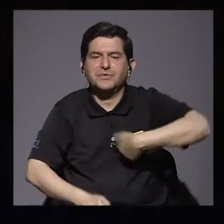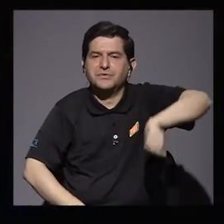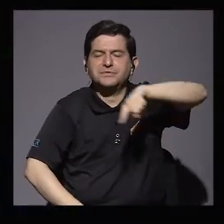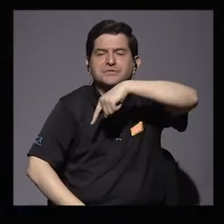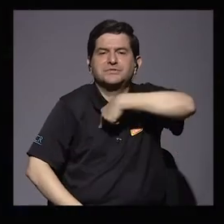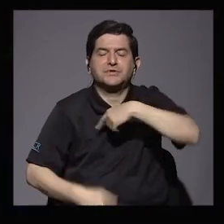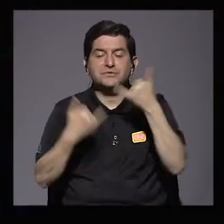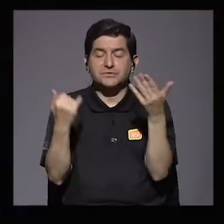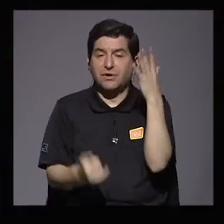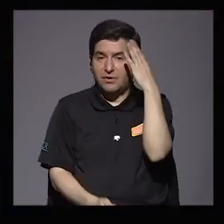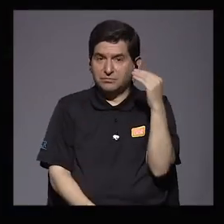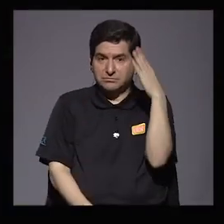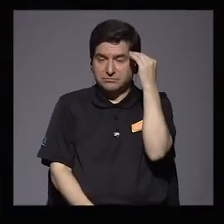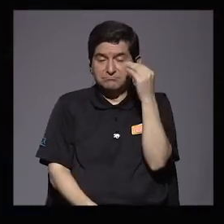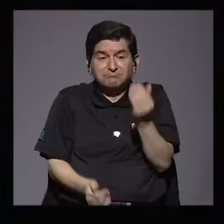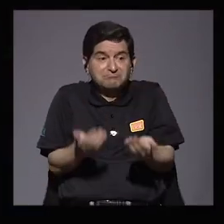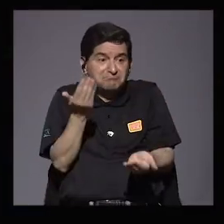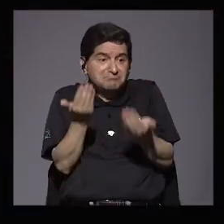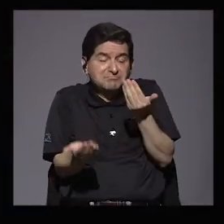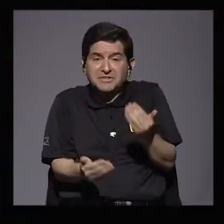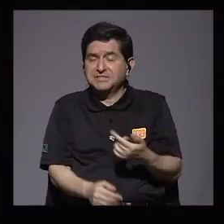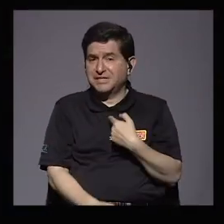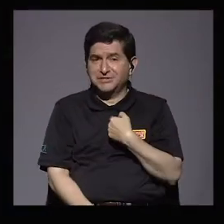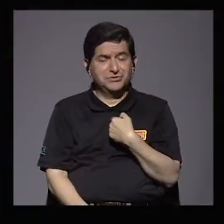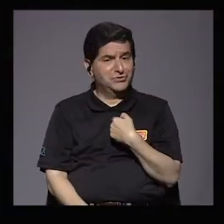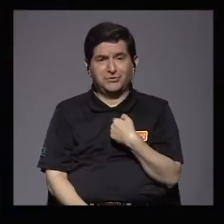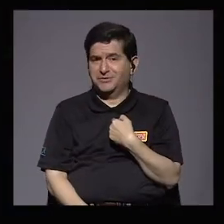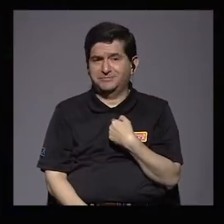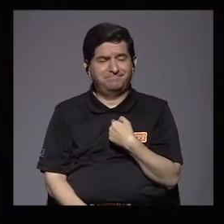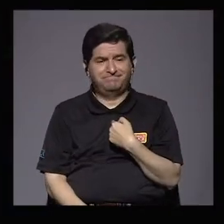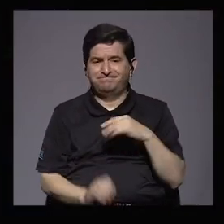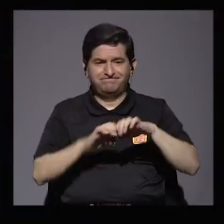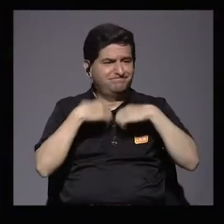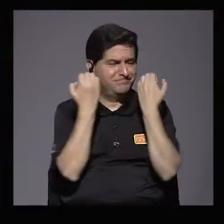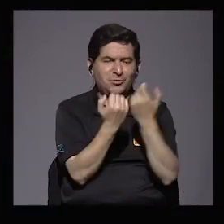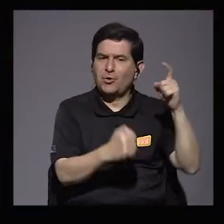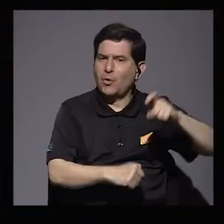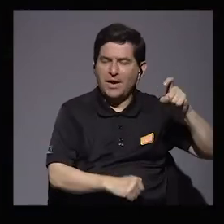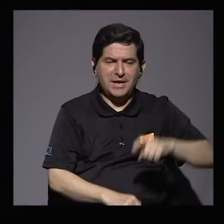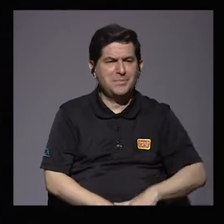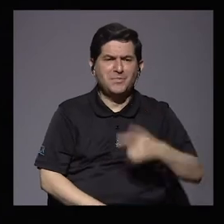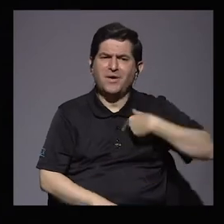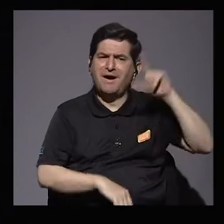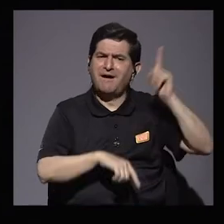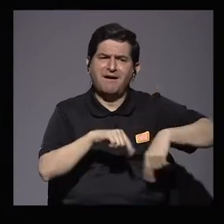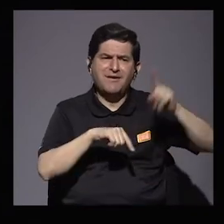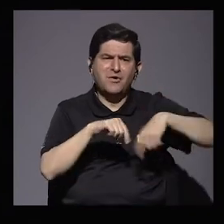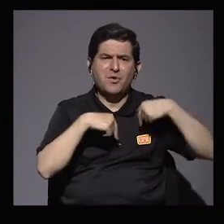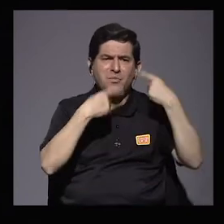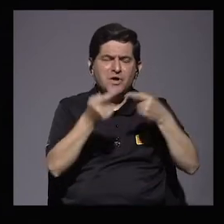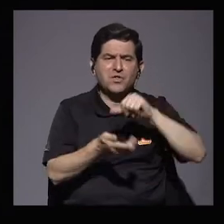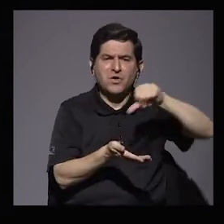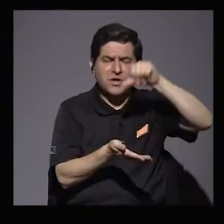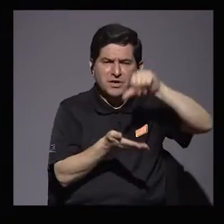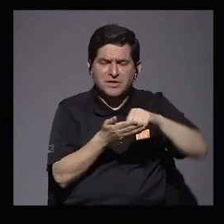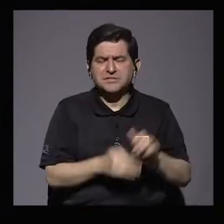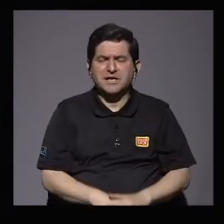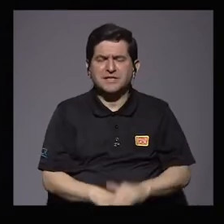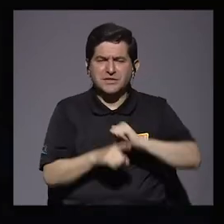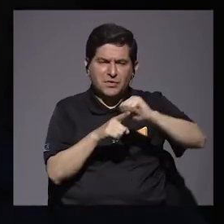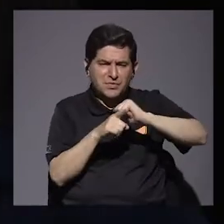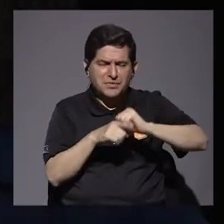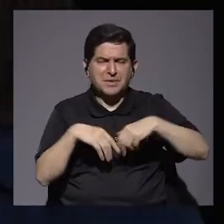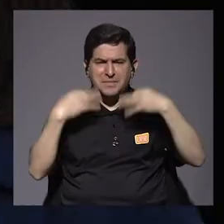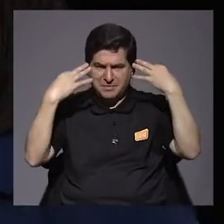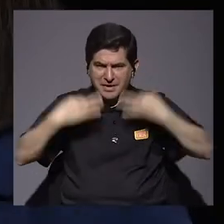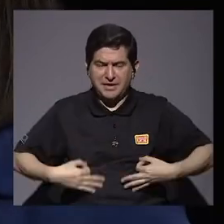estamos viviendo. Quizás no tengo, por ejemplo, los equipos necesarios y no puedo ir a un centro de acondicionamiento